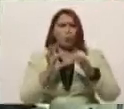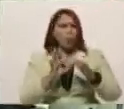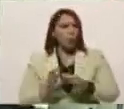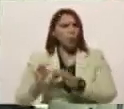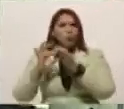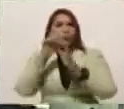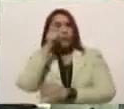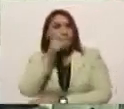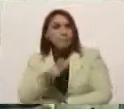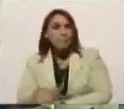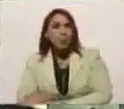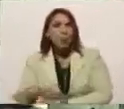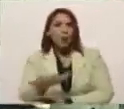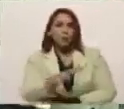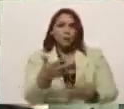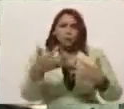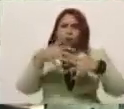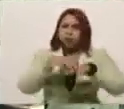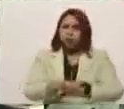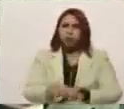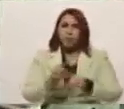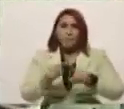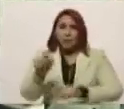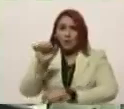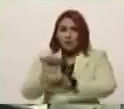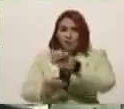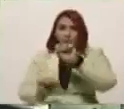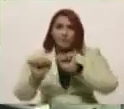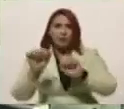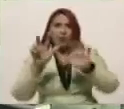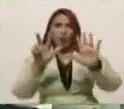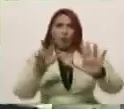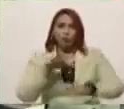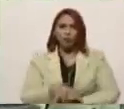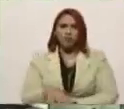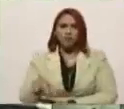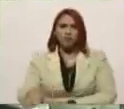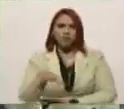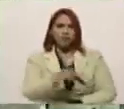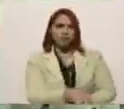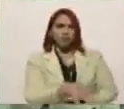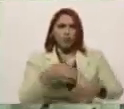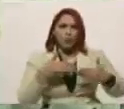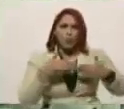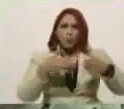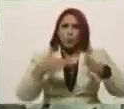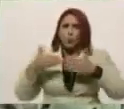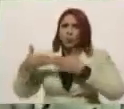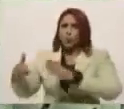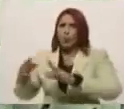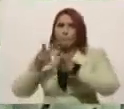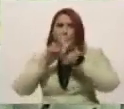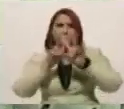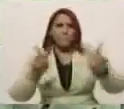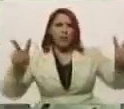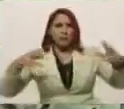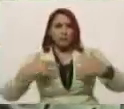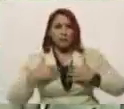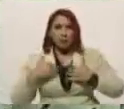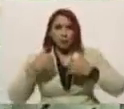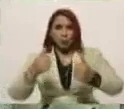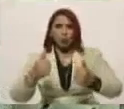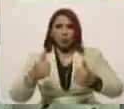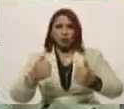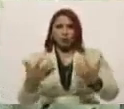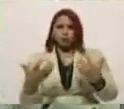unidas al pueblo, para defender esas 8 regiones y garantizar la paz, la seguridad,